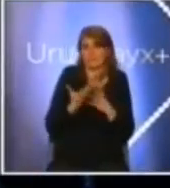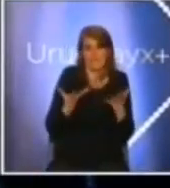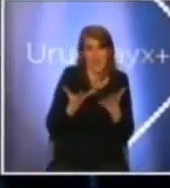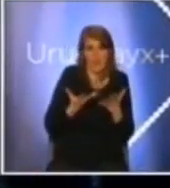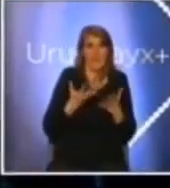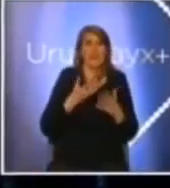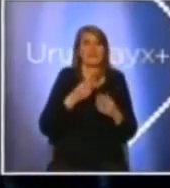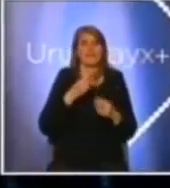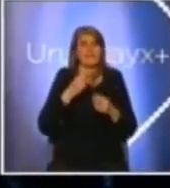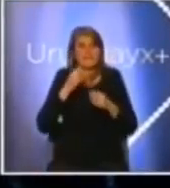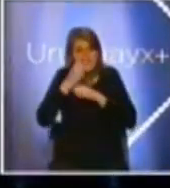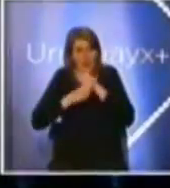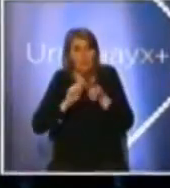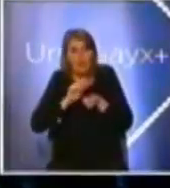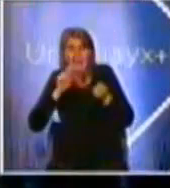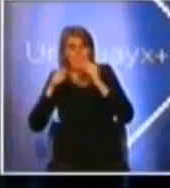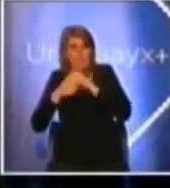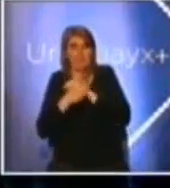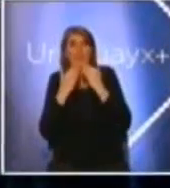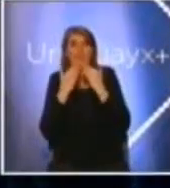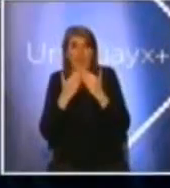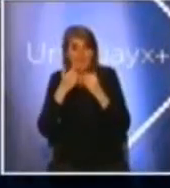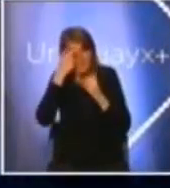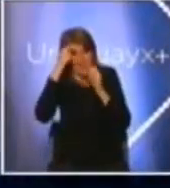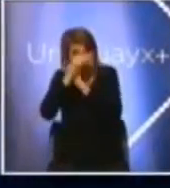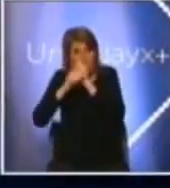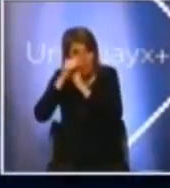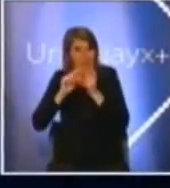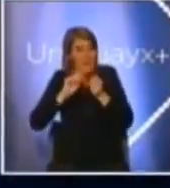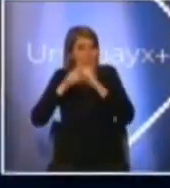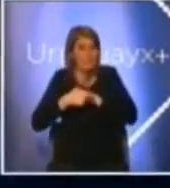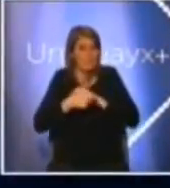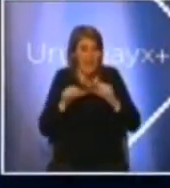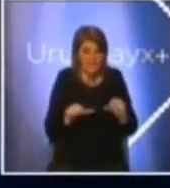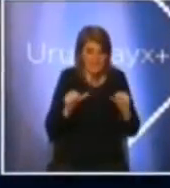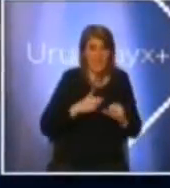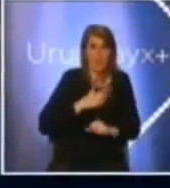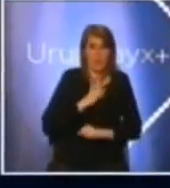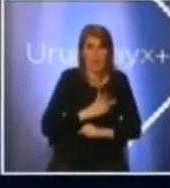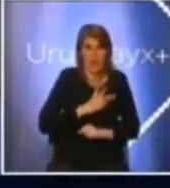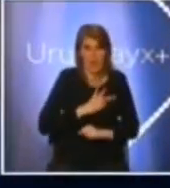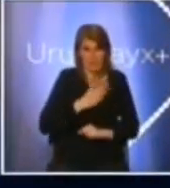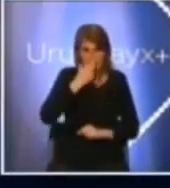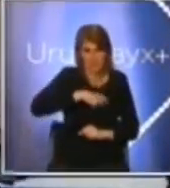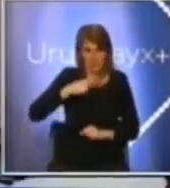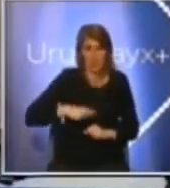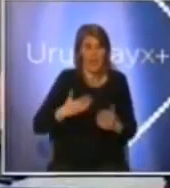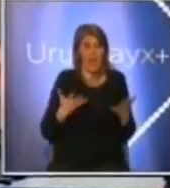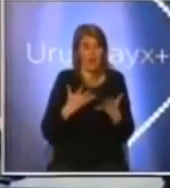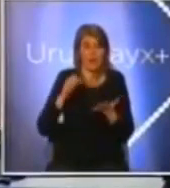está transformando prácticamente todas las actividades humanas. Nuestro país